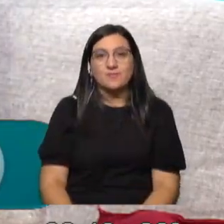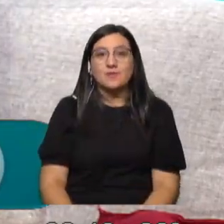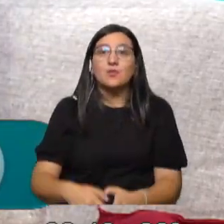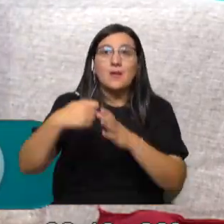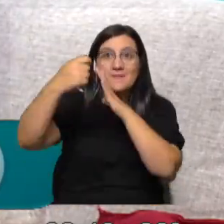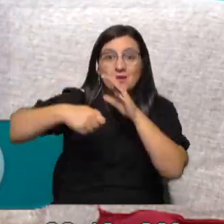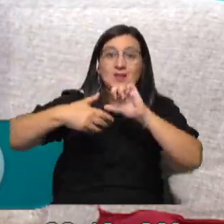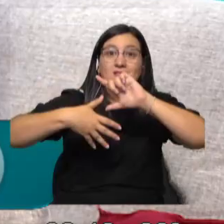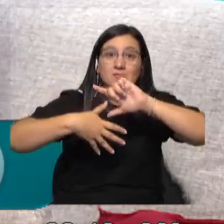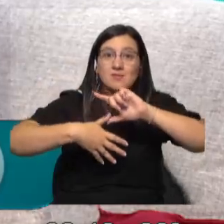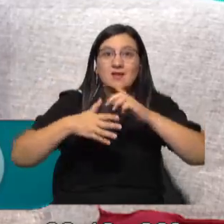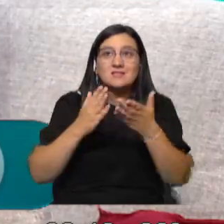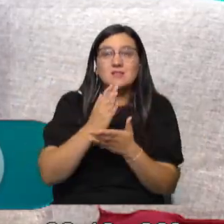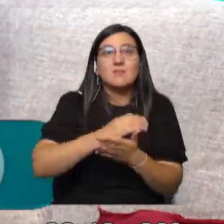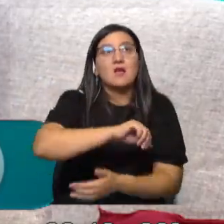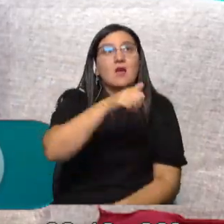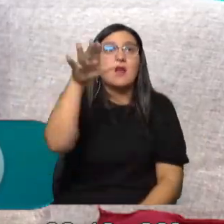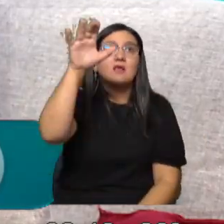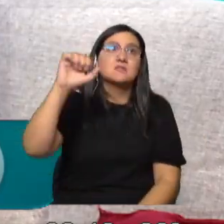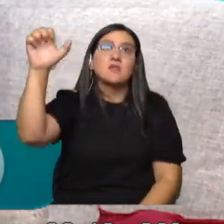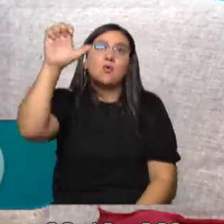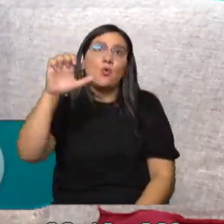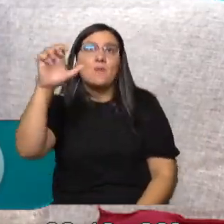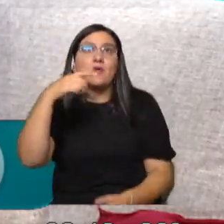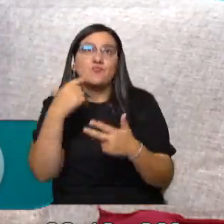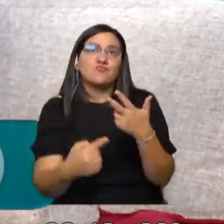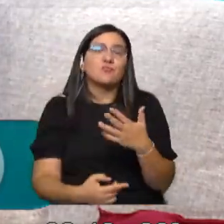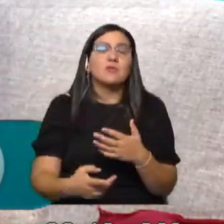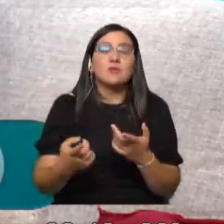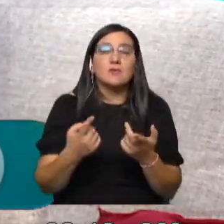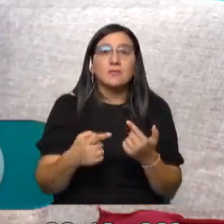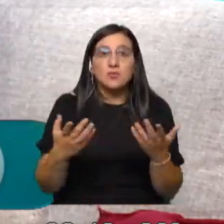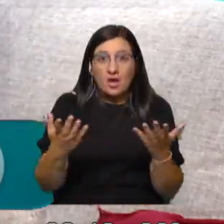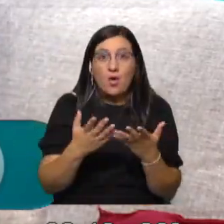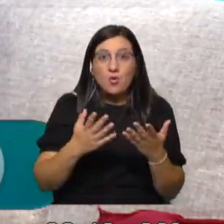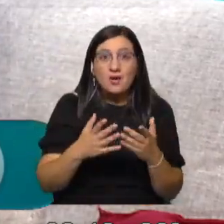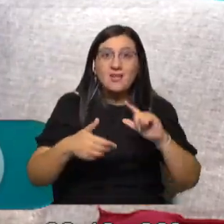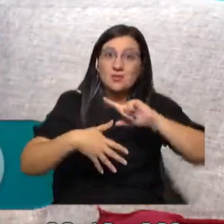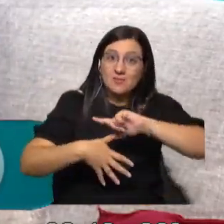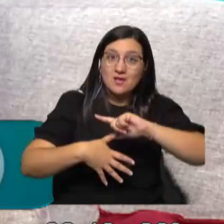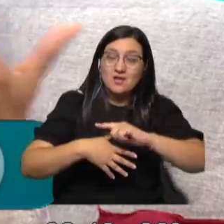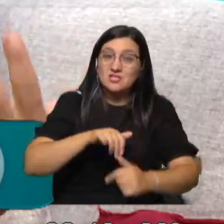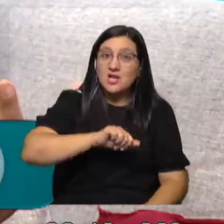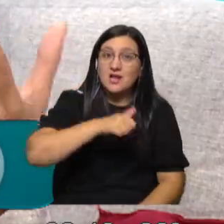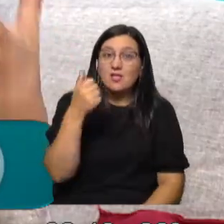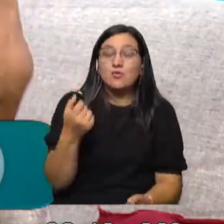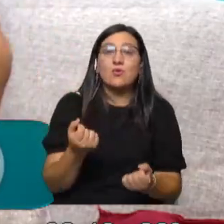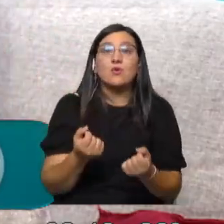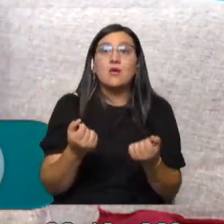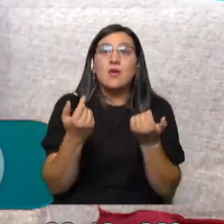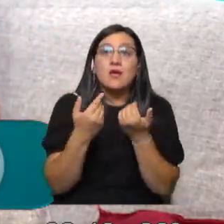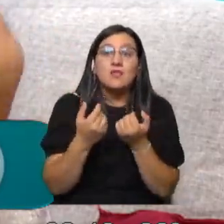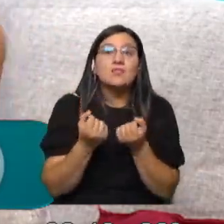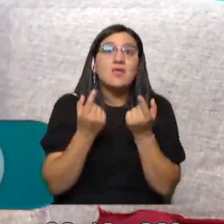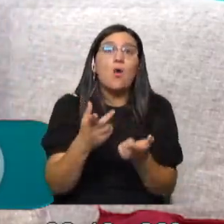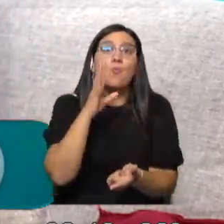película latinoamericana, que siempre ganan los asiáticos, los europeos, se ponga en ese podio, ya está, abre que los ojos